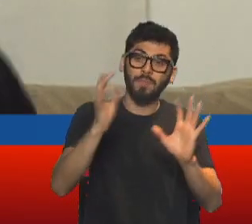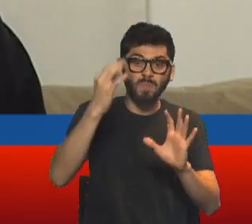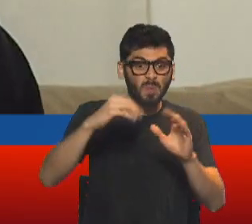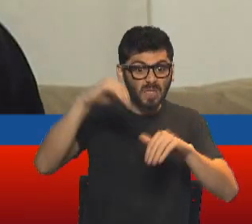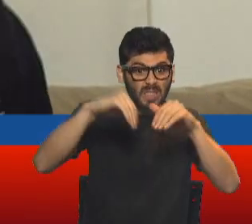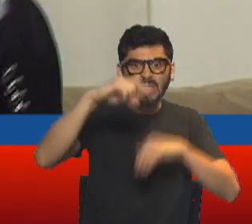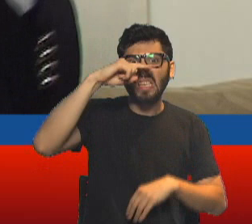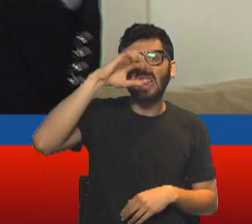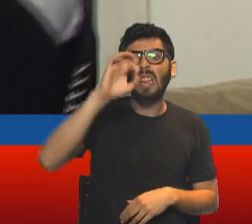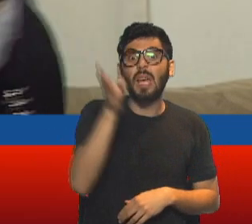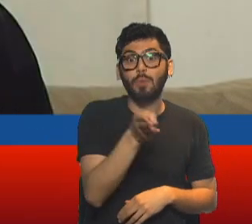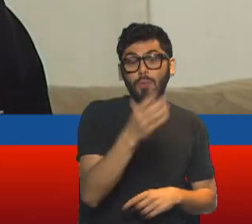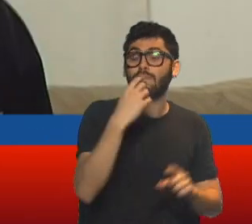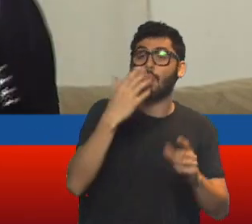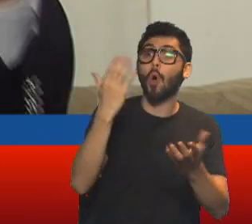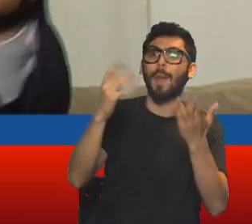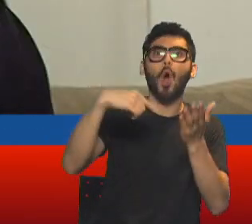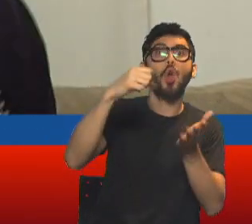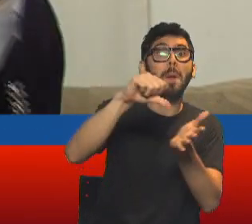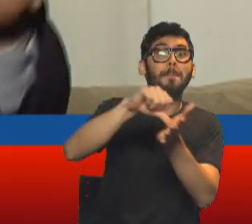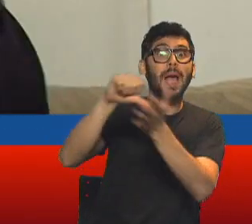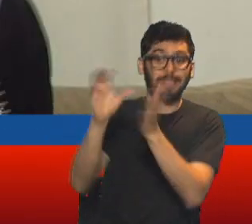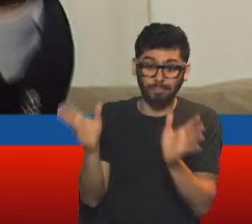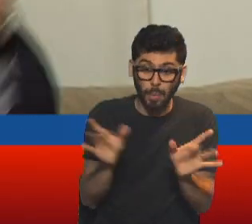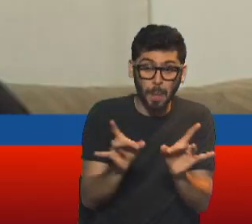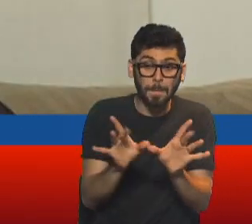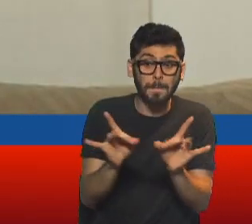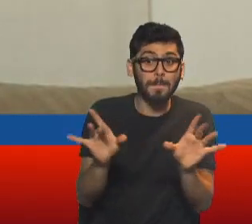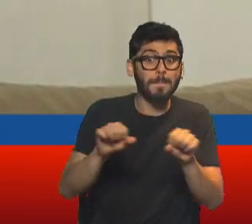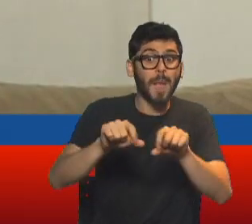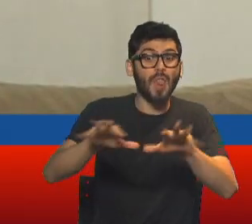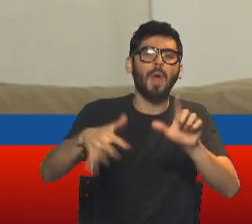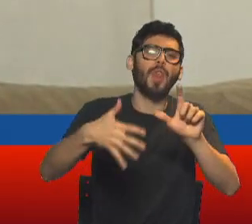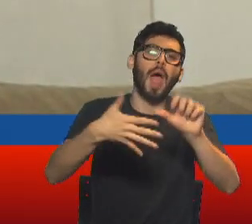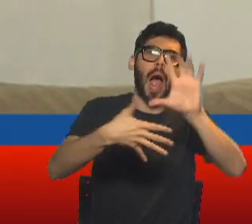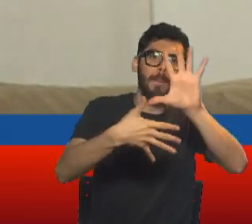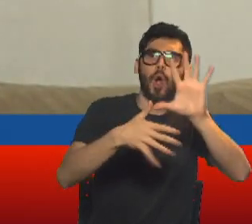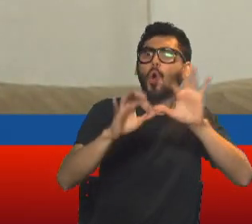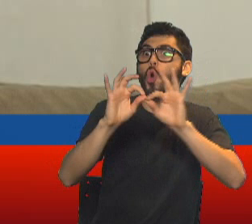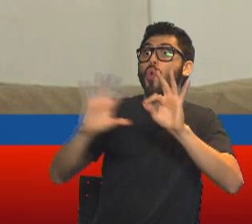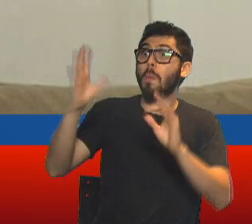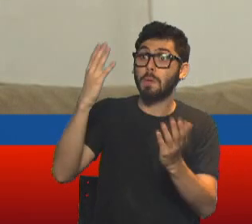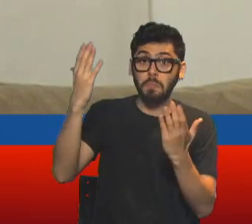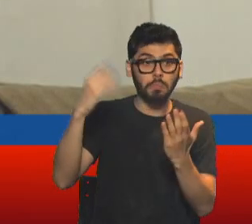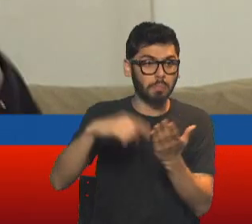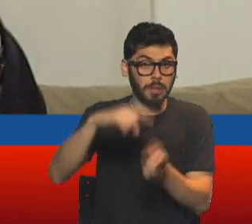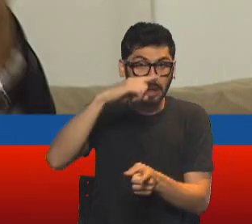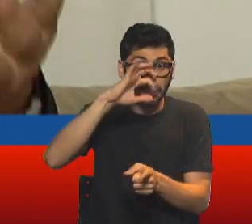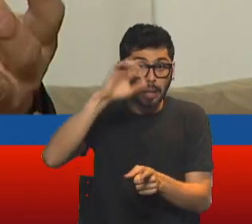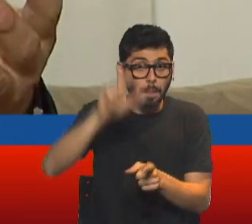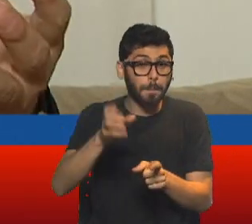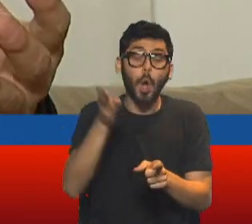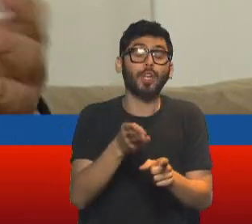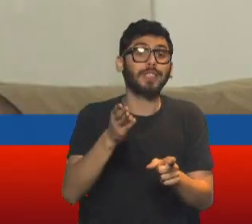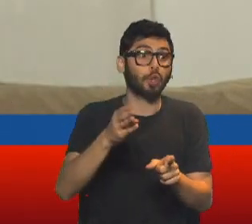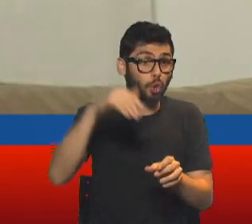récord si comparamos con otros países que en pandemia fueron a elecciones en América o en Europa. Eso realmente habla de una vocación